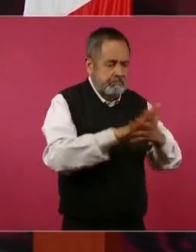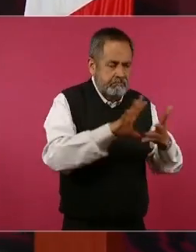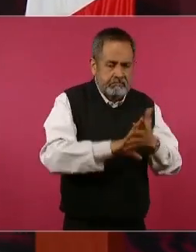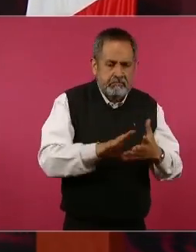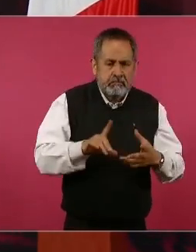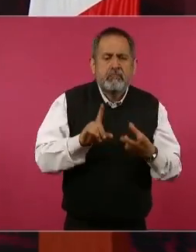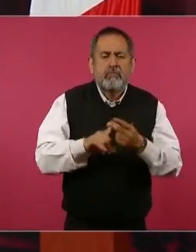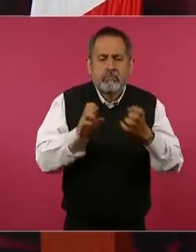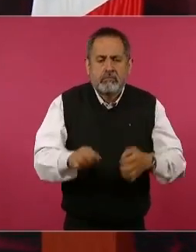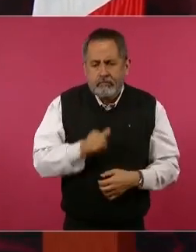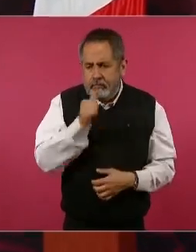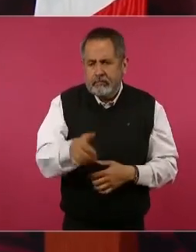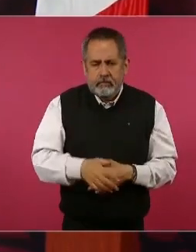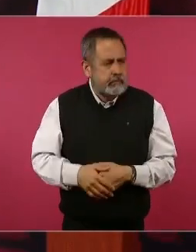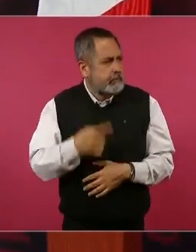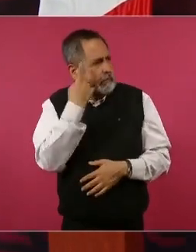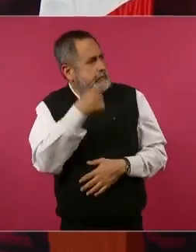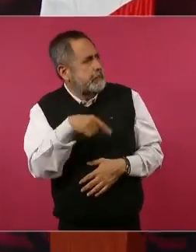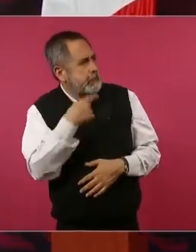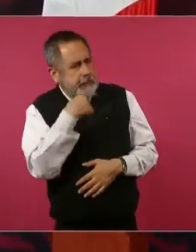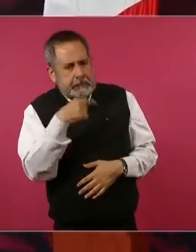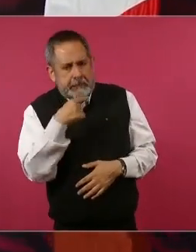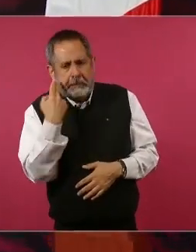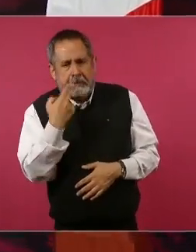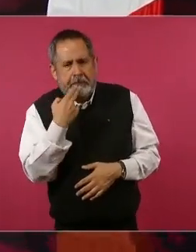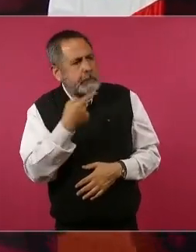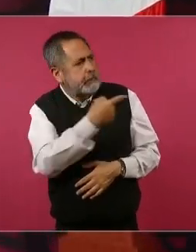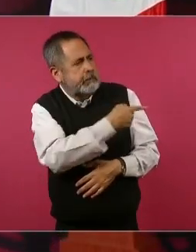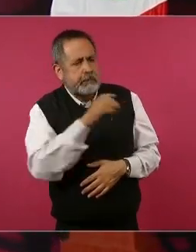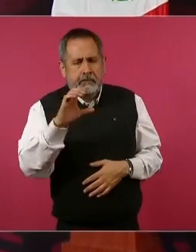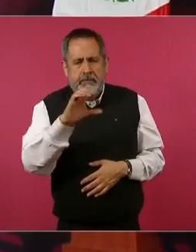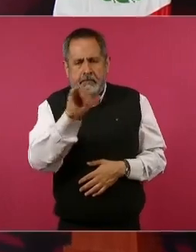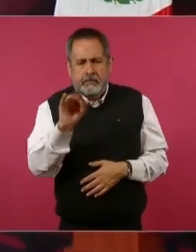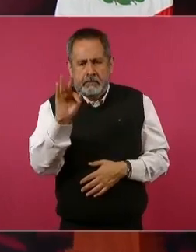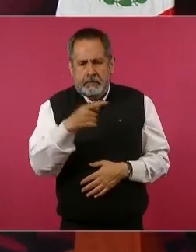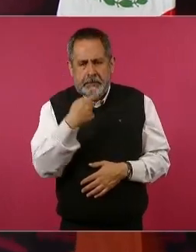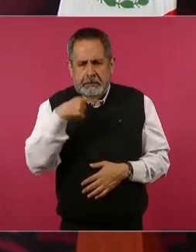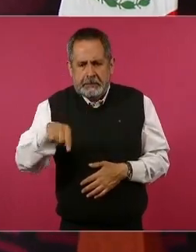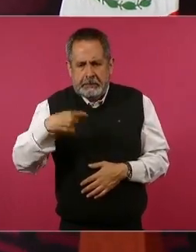Y entonces, ¿para qué está el Consejo de la Judicatura?